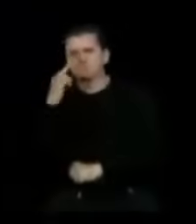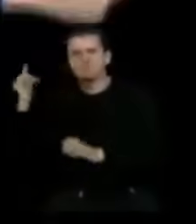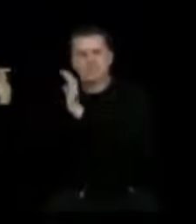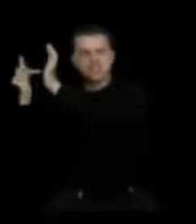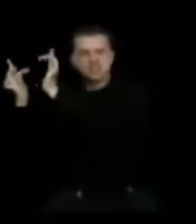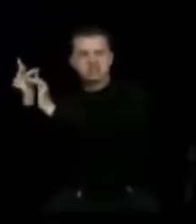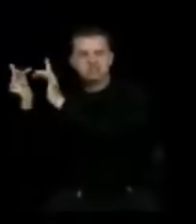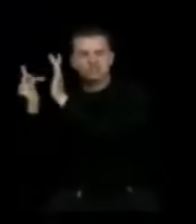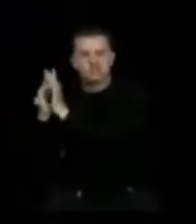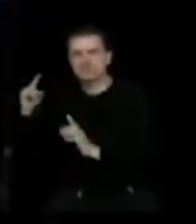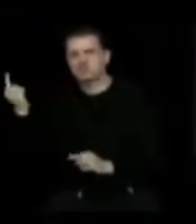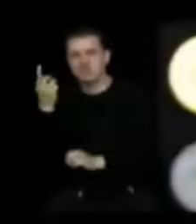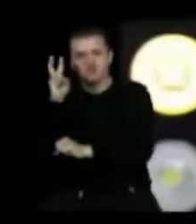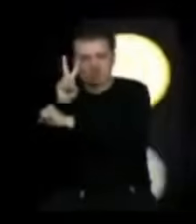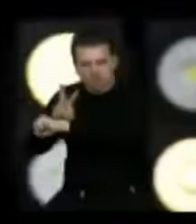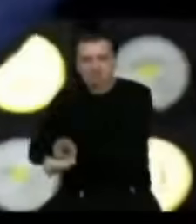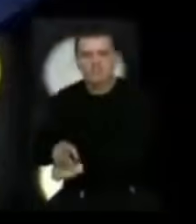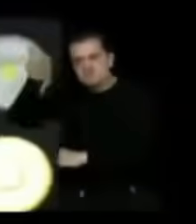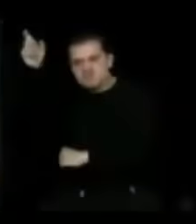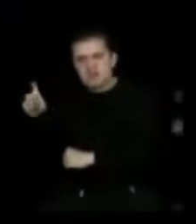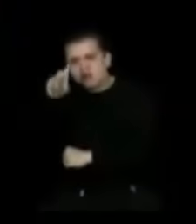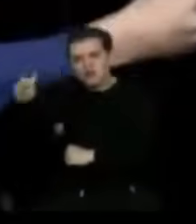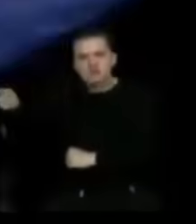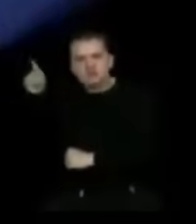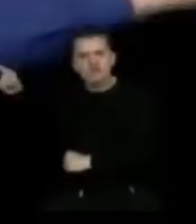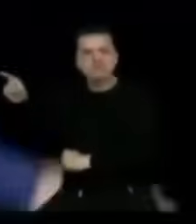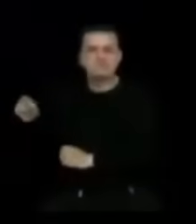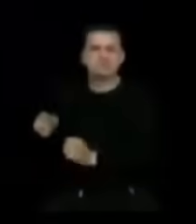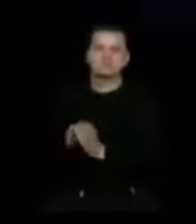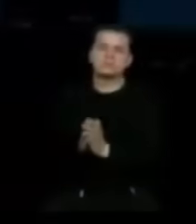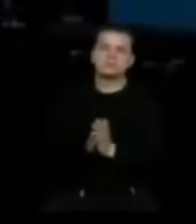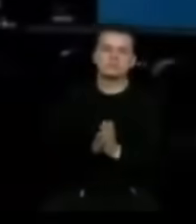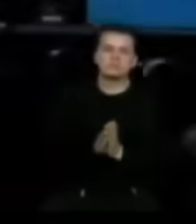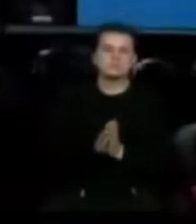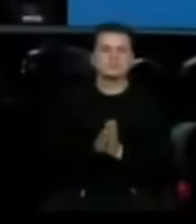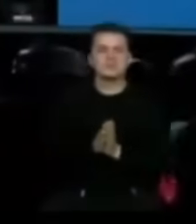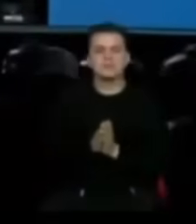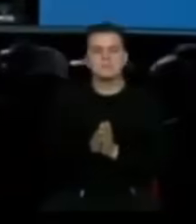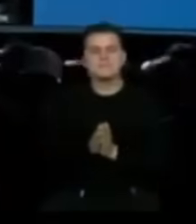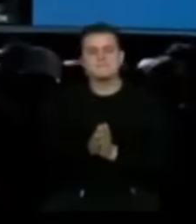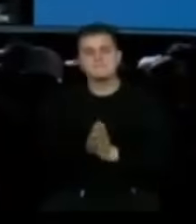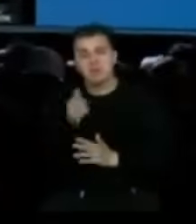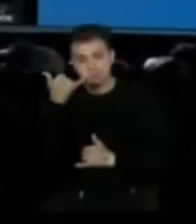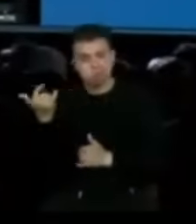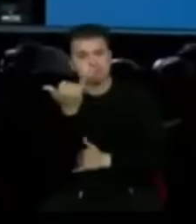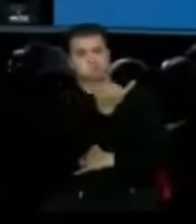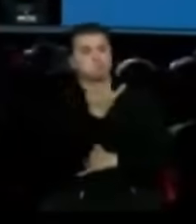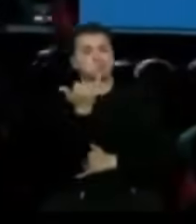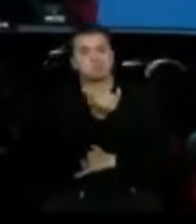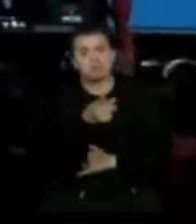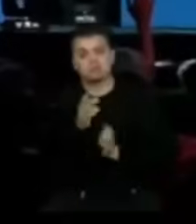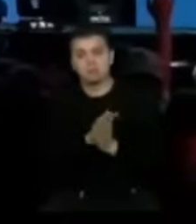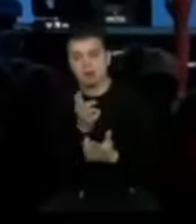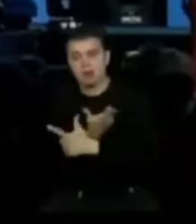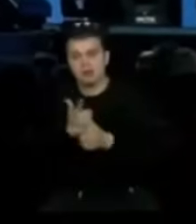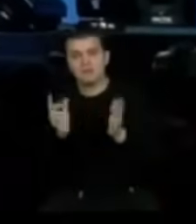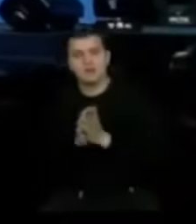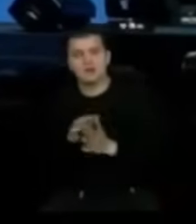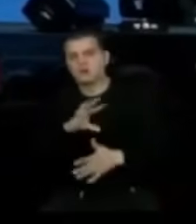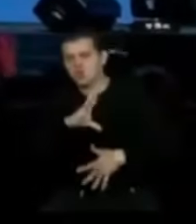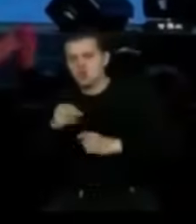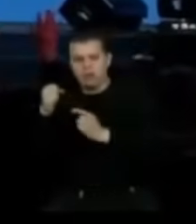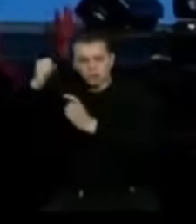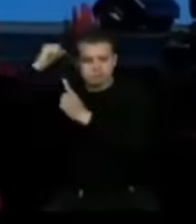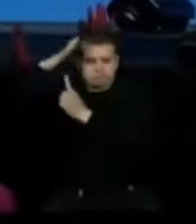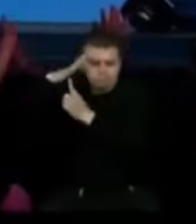porque eres el único que los venció en la cruz del Calvario. Y Él está aquí en esta mañana para liberarte de toda